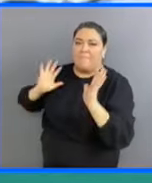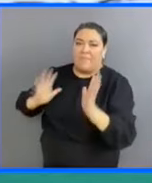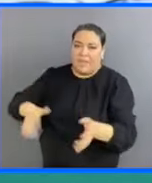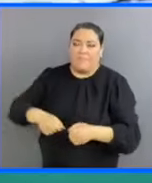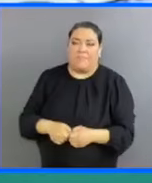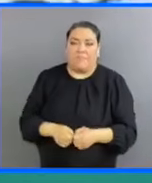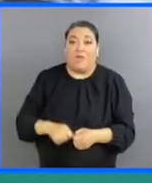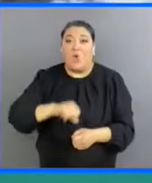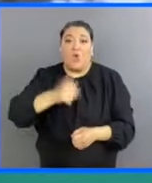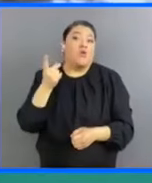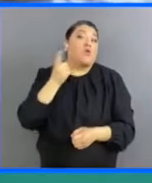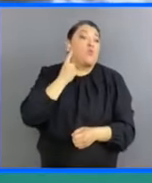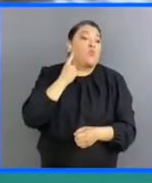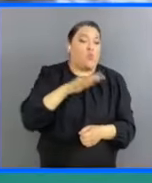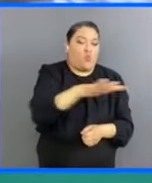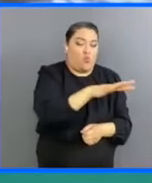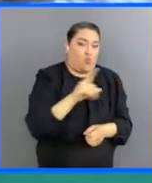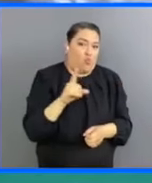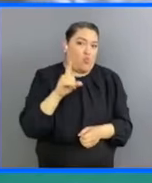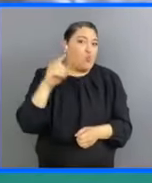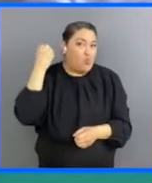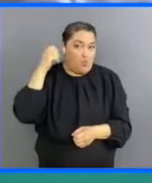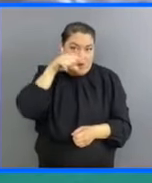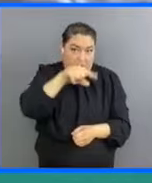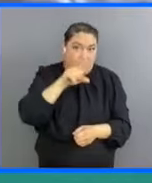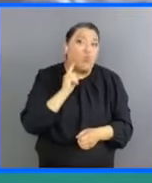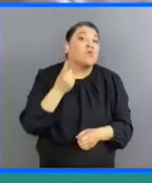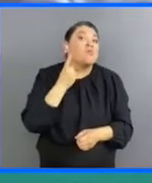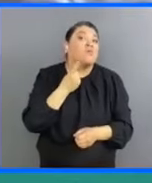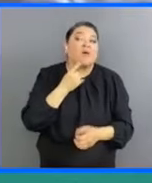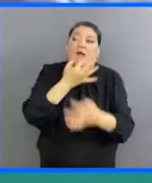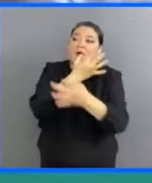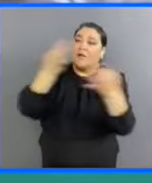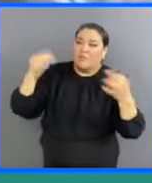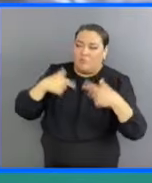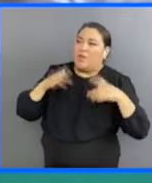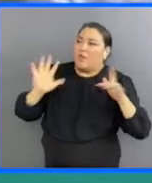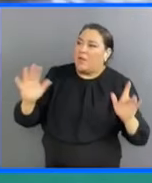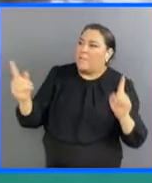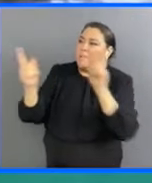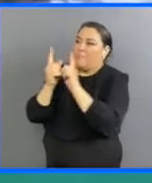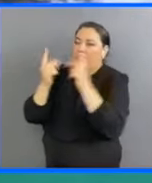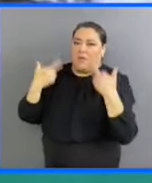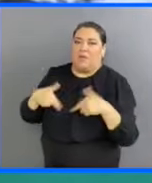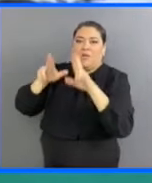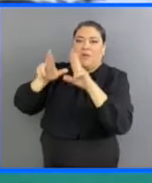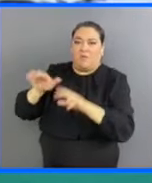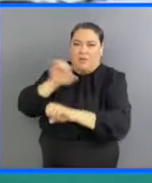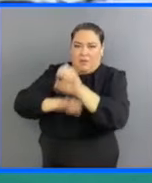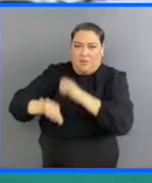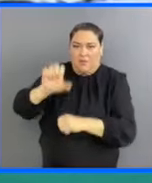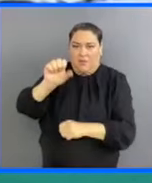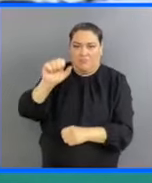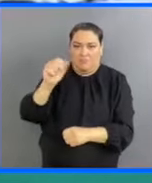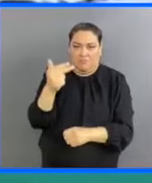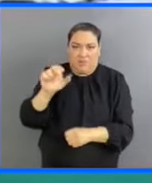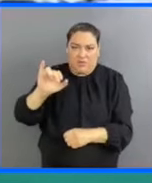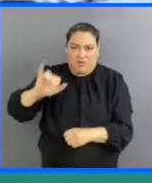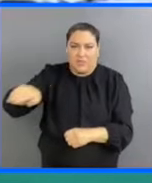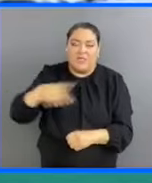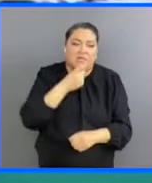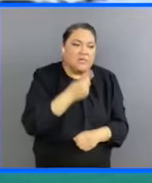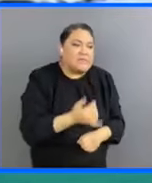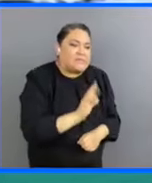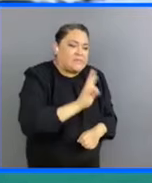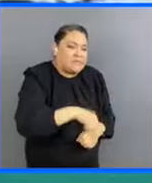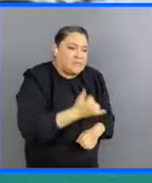de Oaxaca, Irma Pineda Santiago, indicó que sostuvo reuniones con representantes de la empresa, que asumió su responsabilidad y se